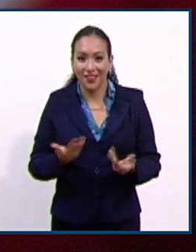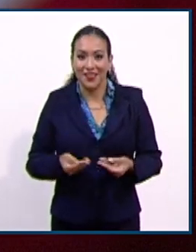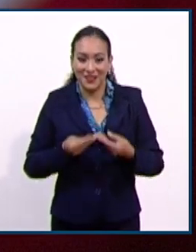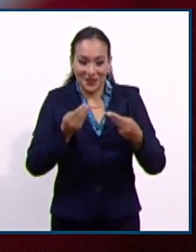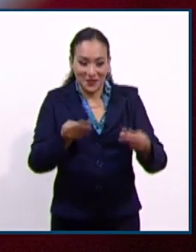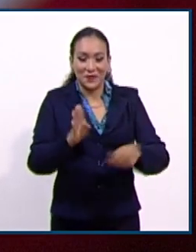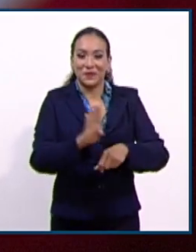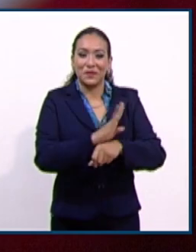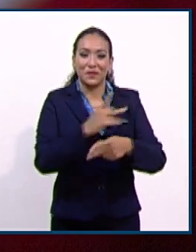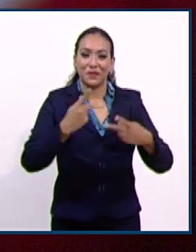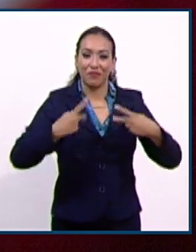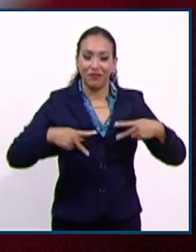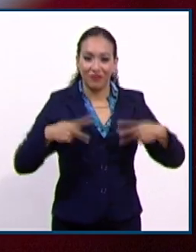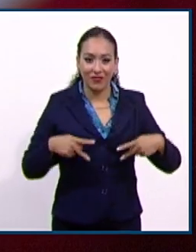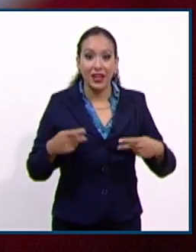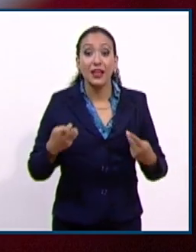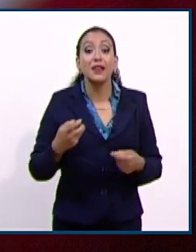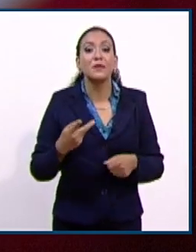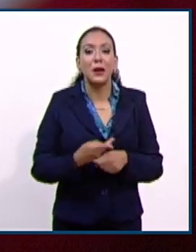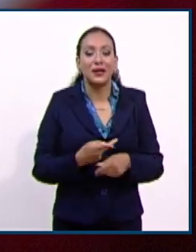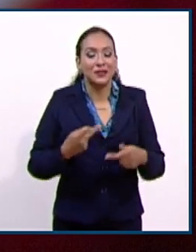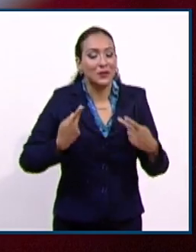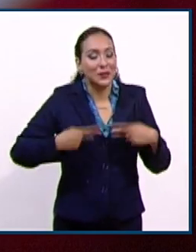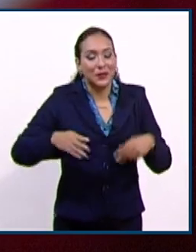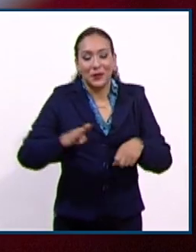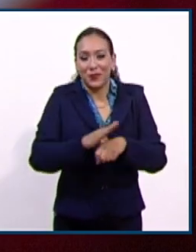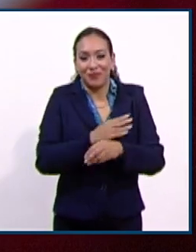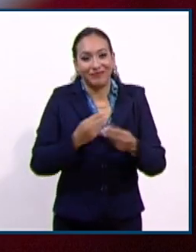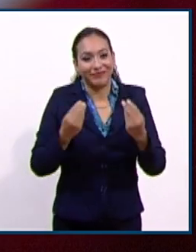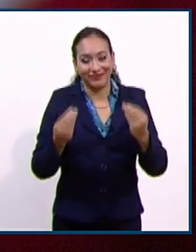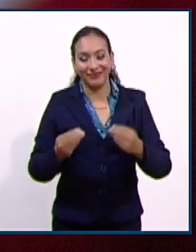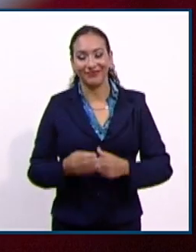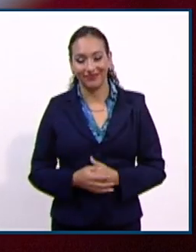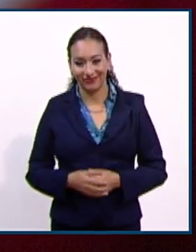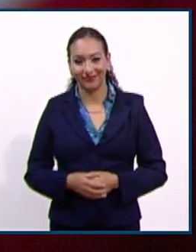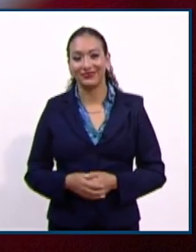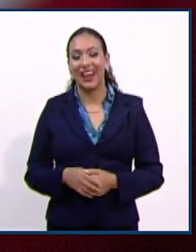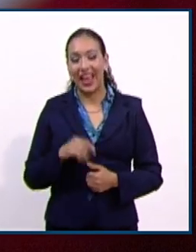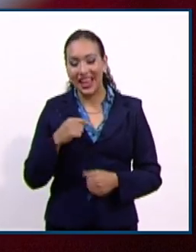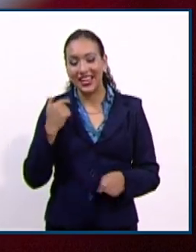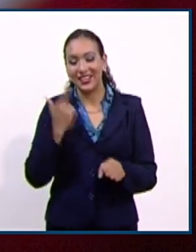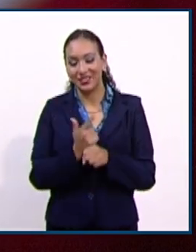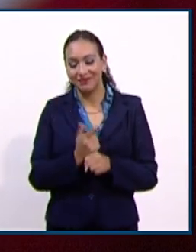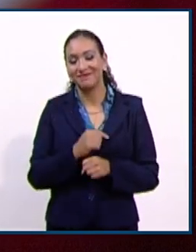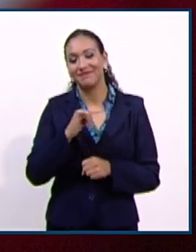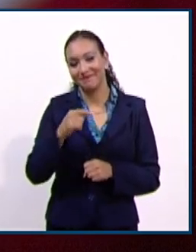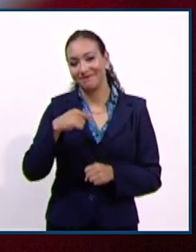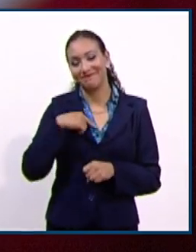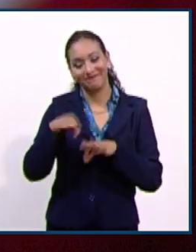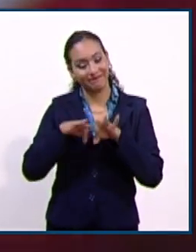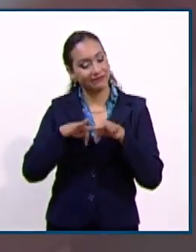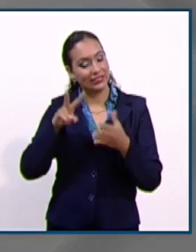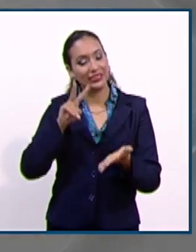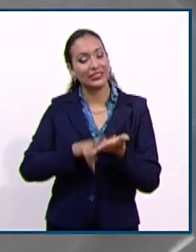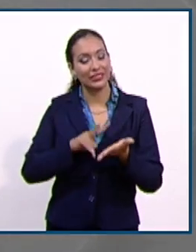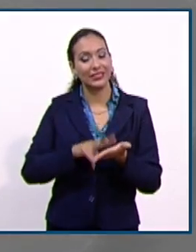irradia, llega a más personas. Y ahí es cuando realmente dices, para esto